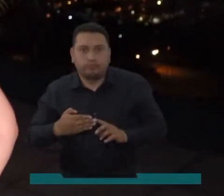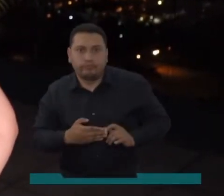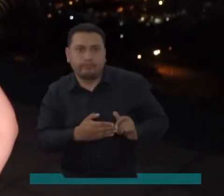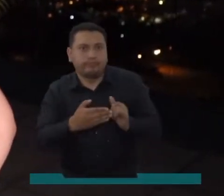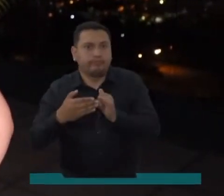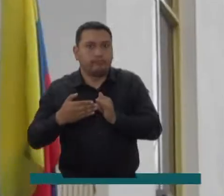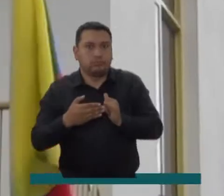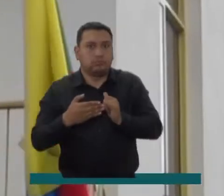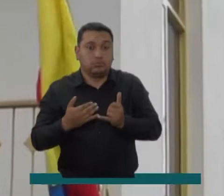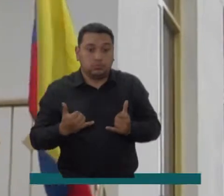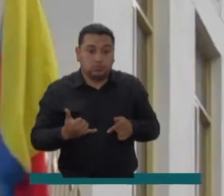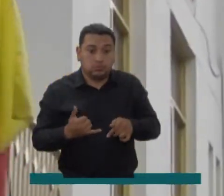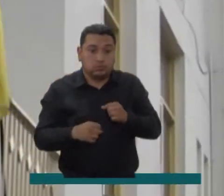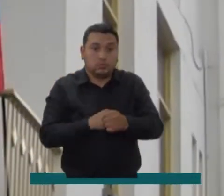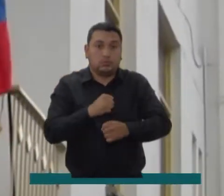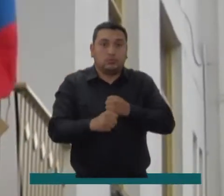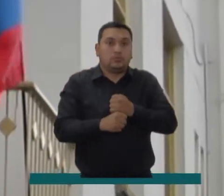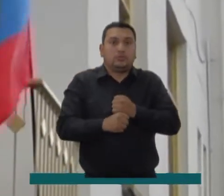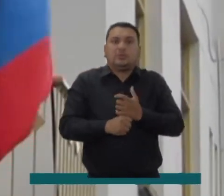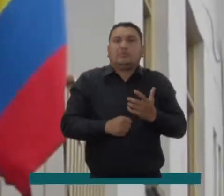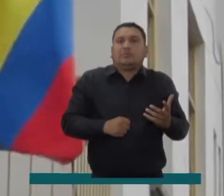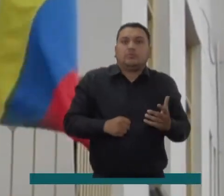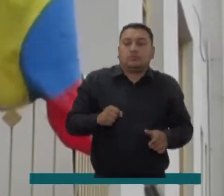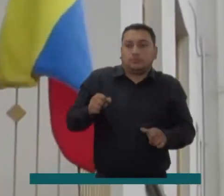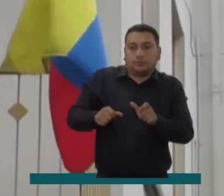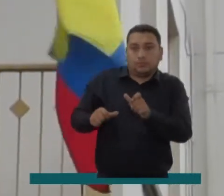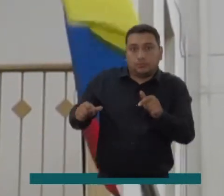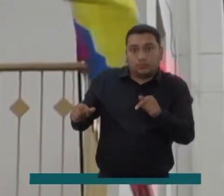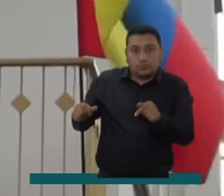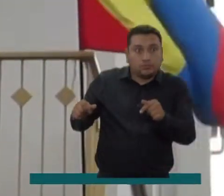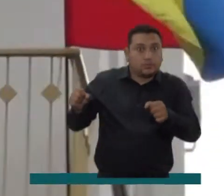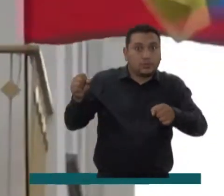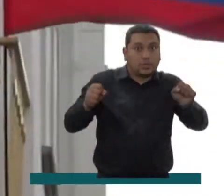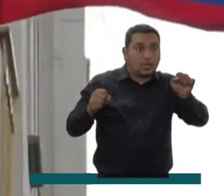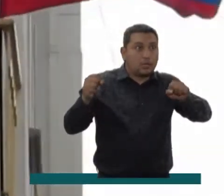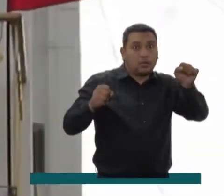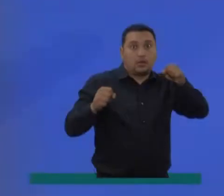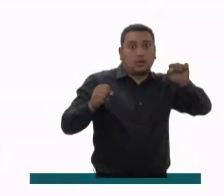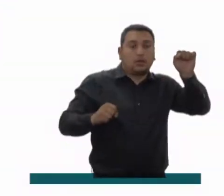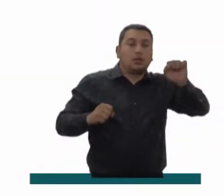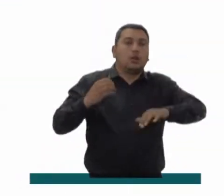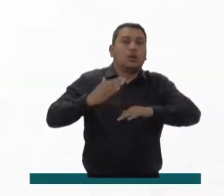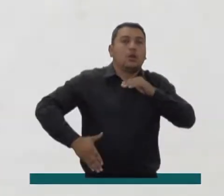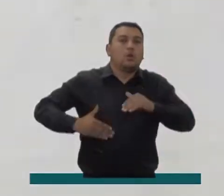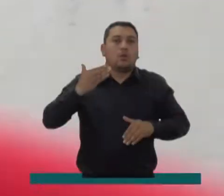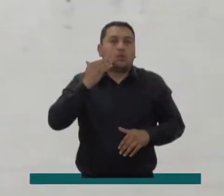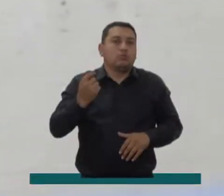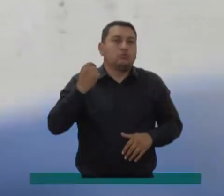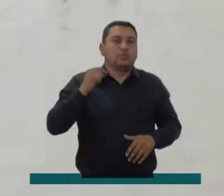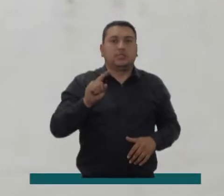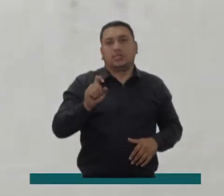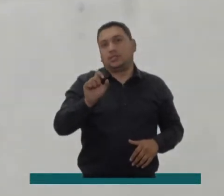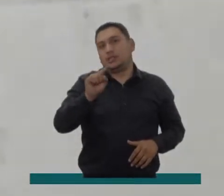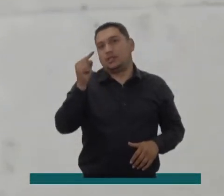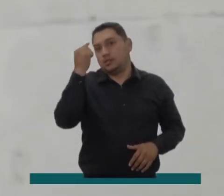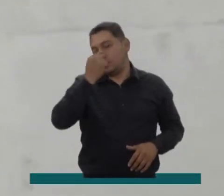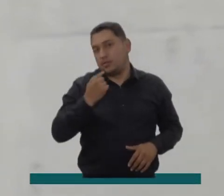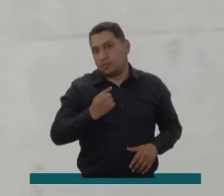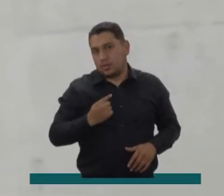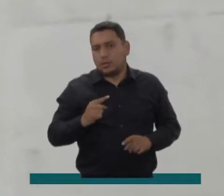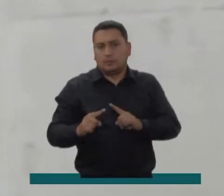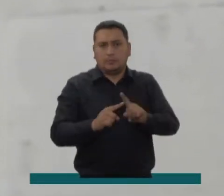o smartphone. Este año serán premiados aquellos ganadores que se postularon hasta el pasado 6 de septiembre en 7